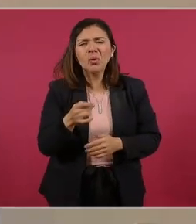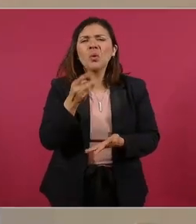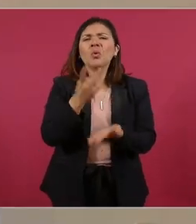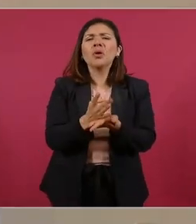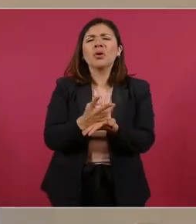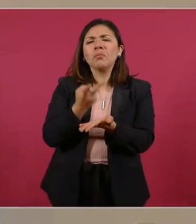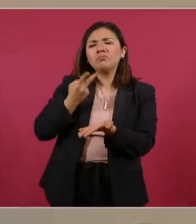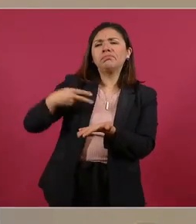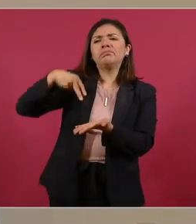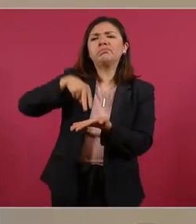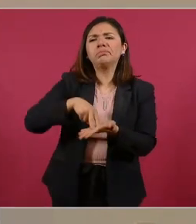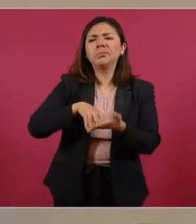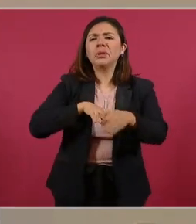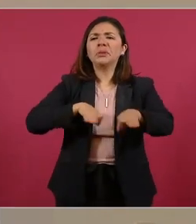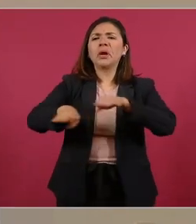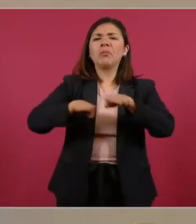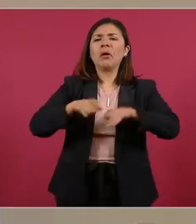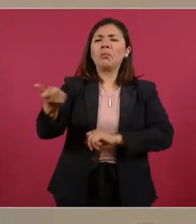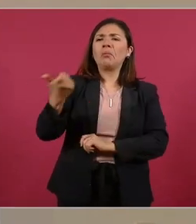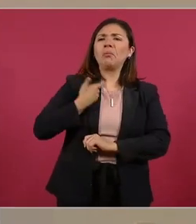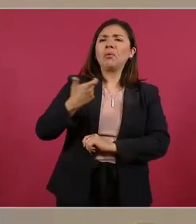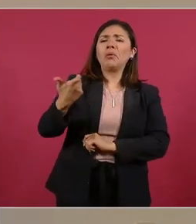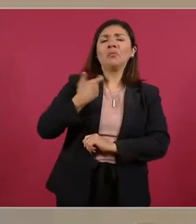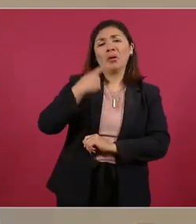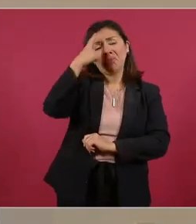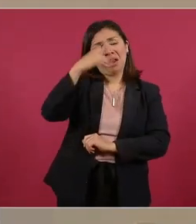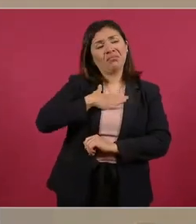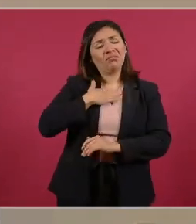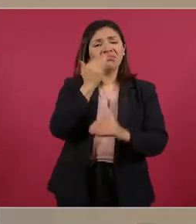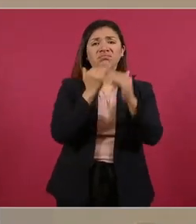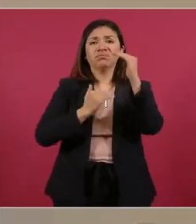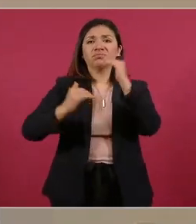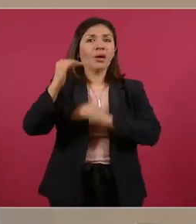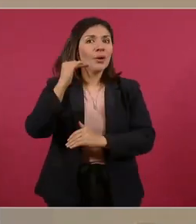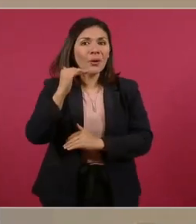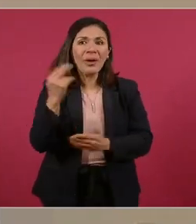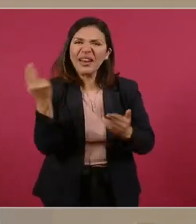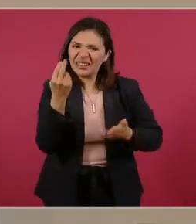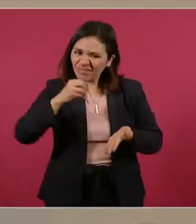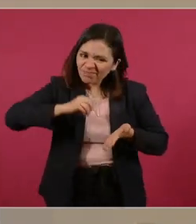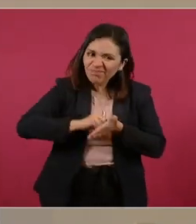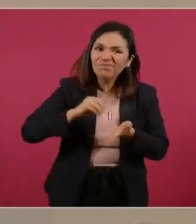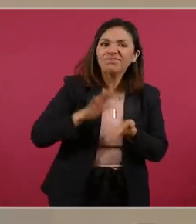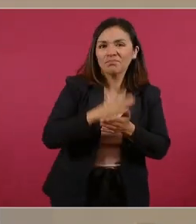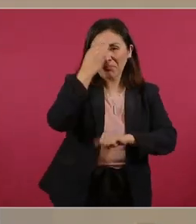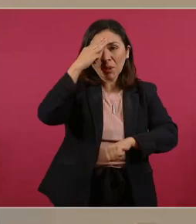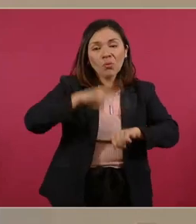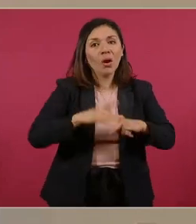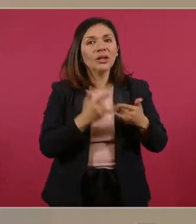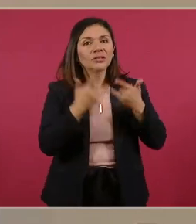¿no? Es el poder por el poder. No, es hacer historia.